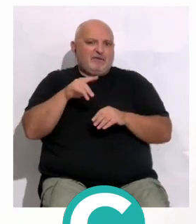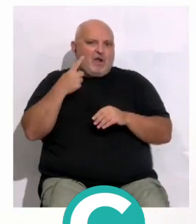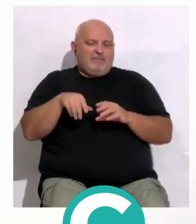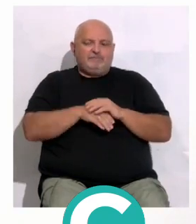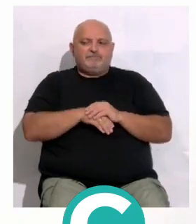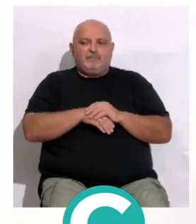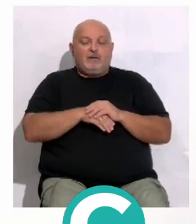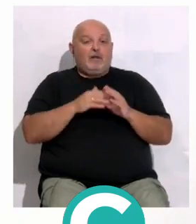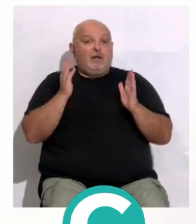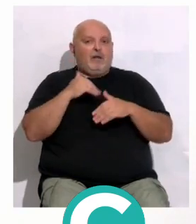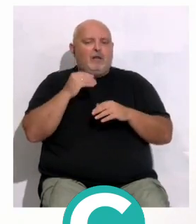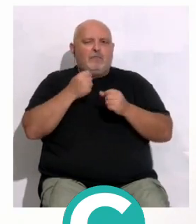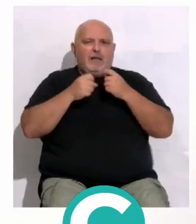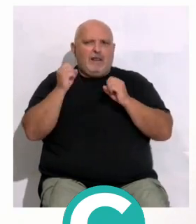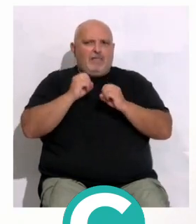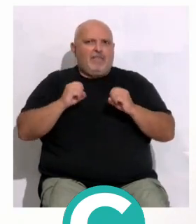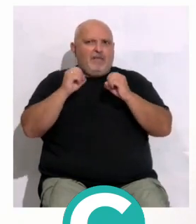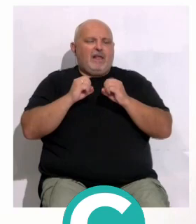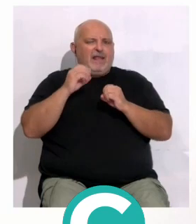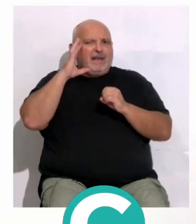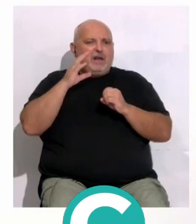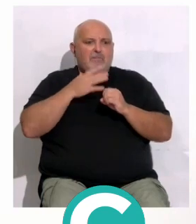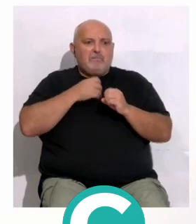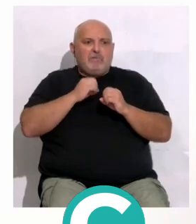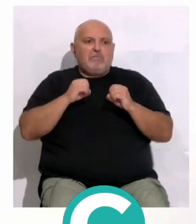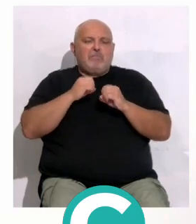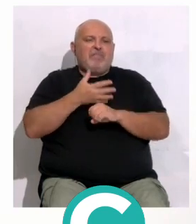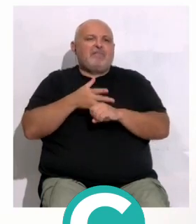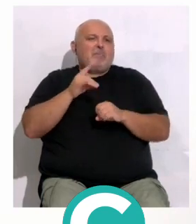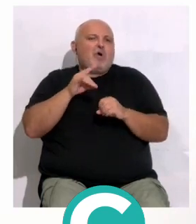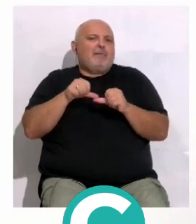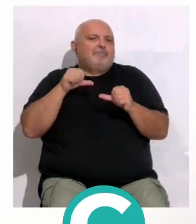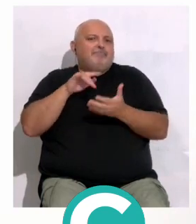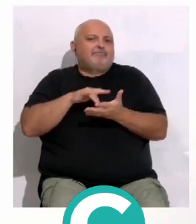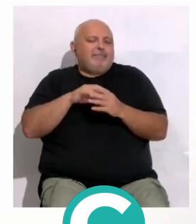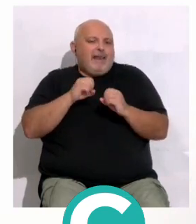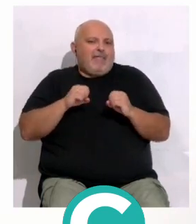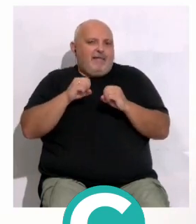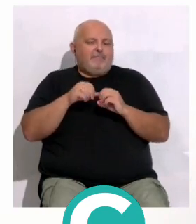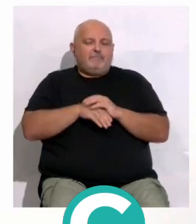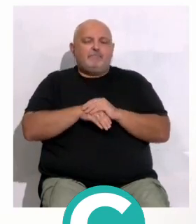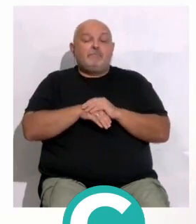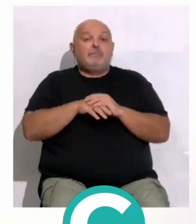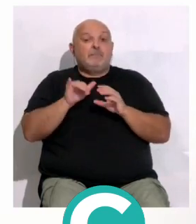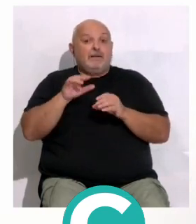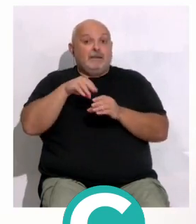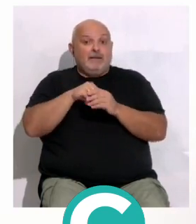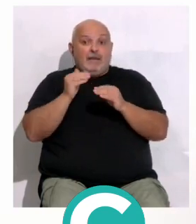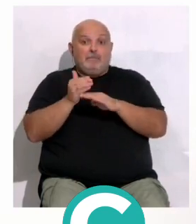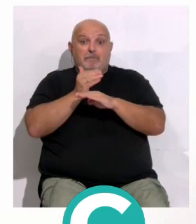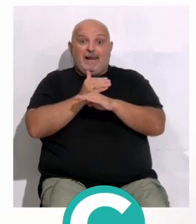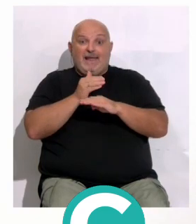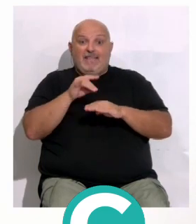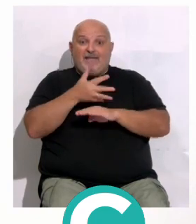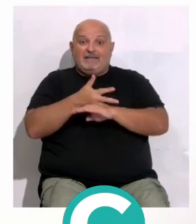diabético, aunque no tenga ni medicación, que hay gente que cree que no tiene diabetes porque no han llegado a tener medicación. Pero si estás en esa prediabetes,